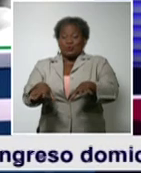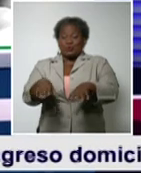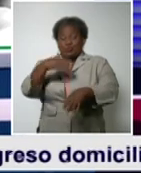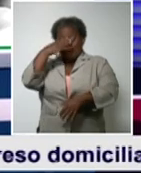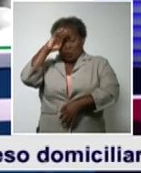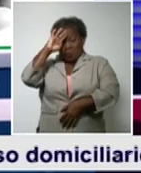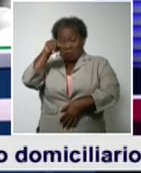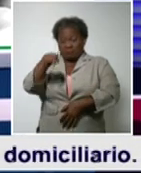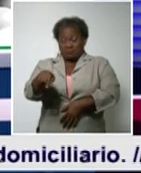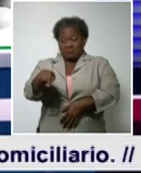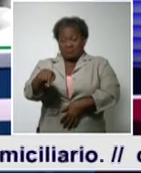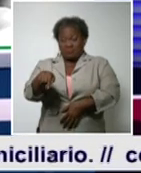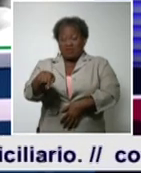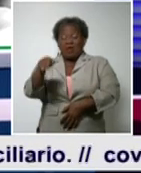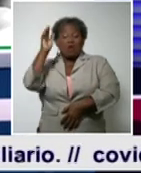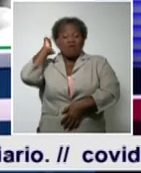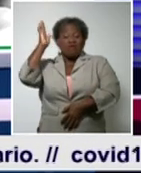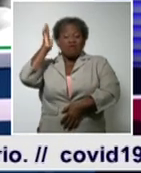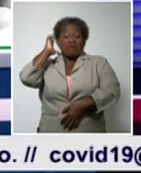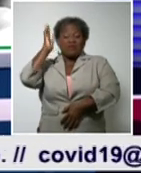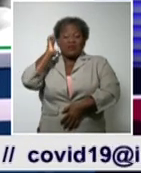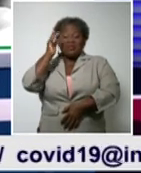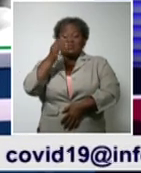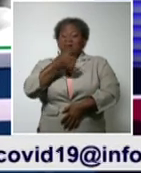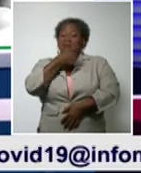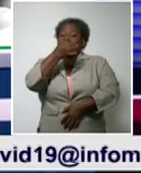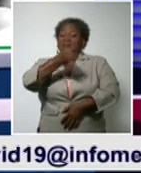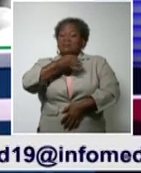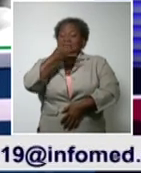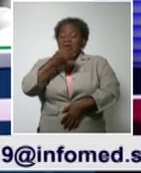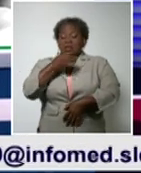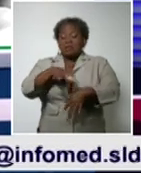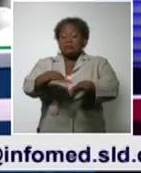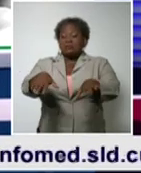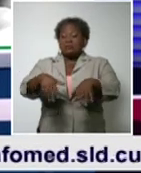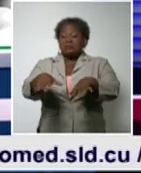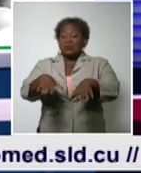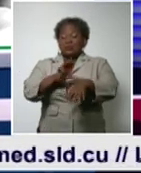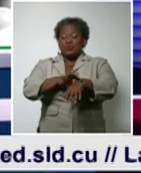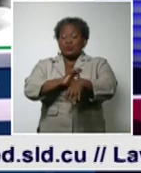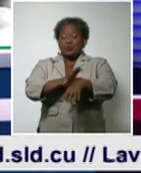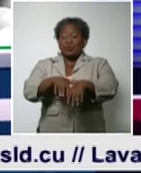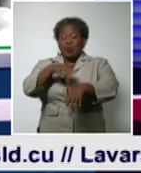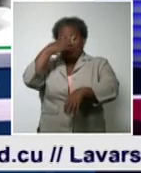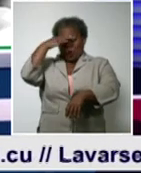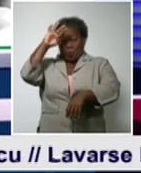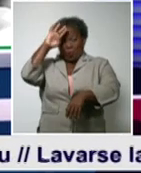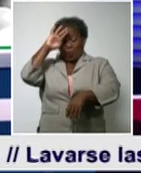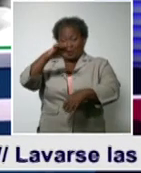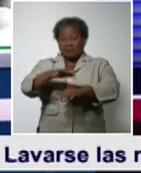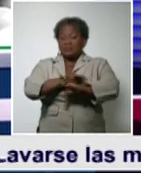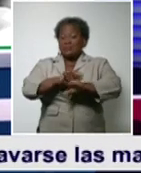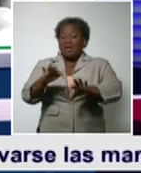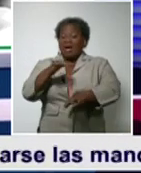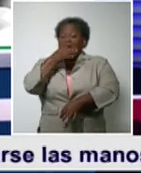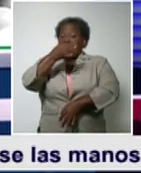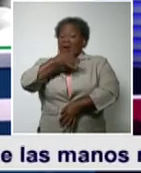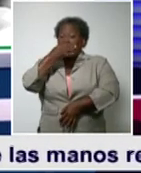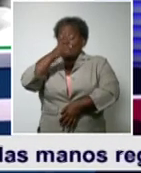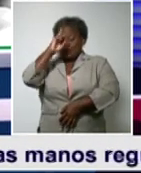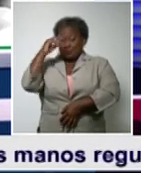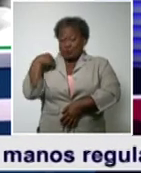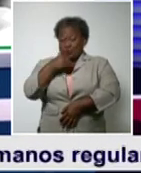de prensa para actualizarlo sobre la situación epidemiológica de Cuba. Ya lo dijo nuestro especialista, hoy